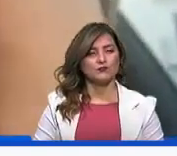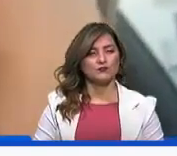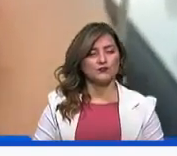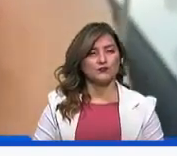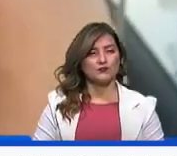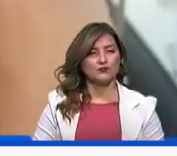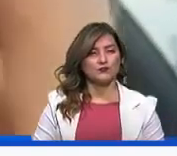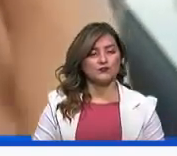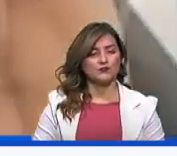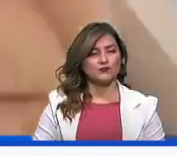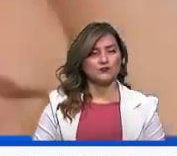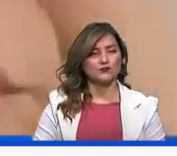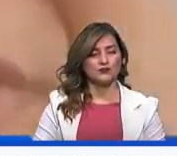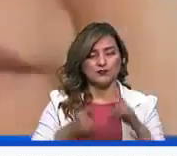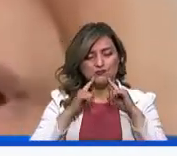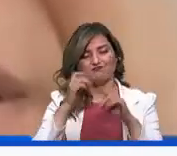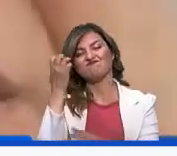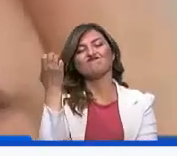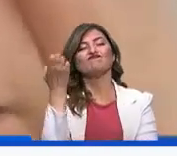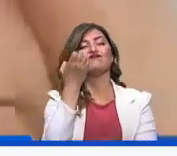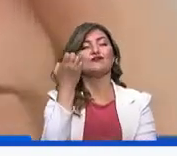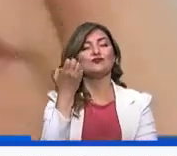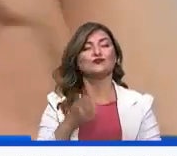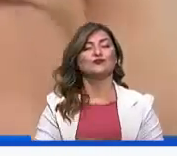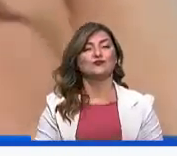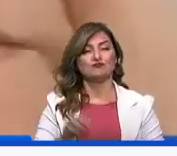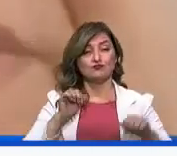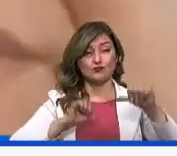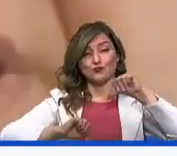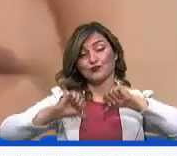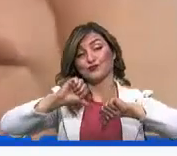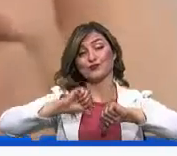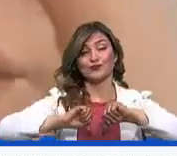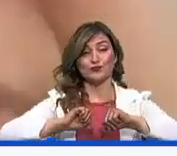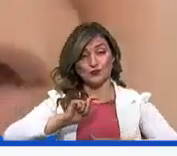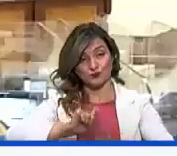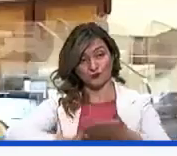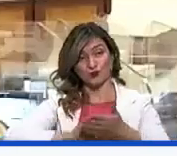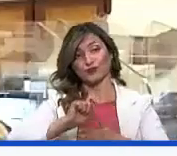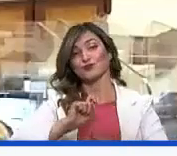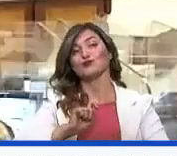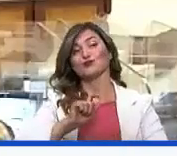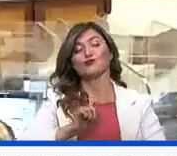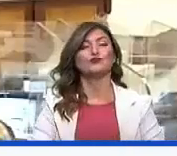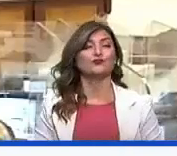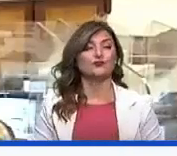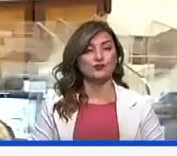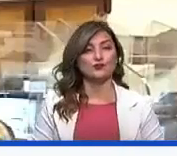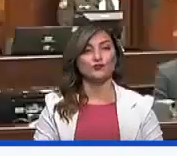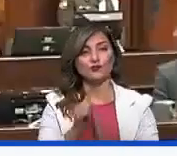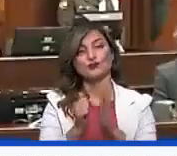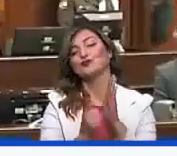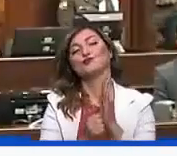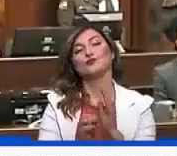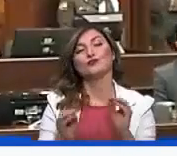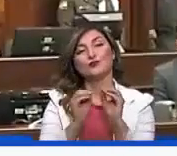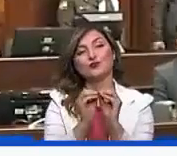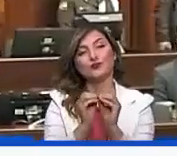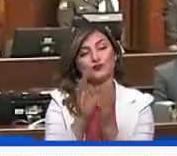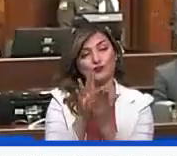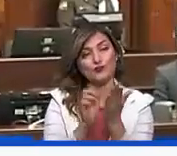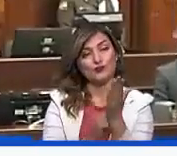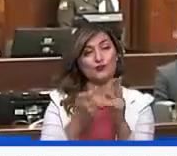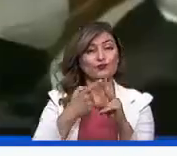de excepción ya sean científicamente considerados. La agenda tiene que sumar los proyectos del Ejecutivo